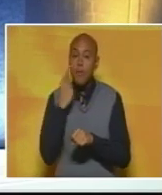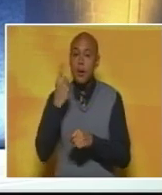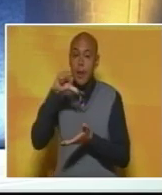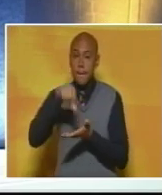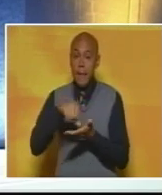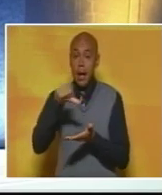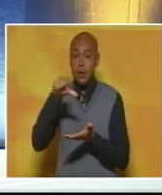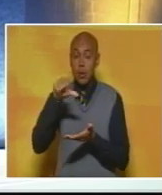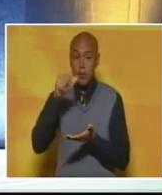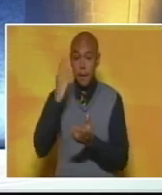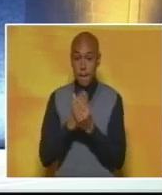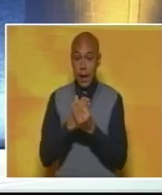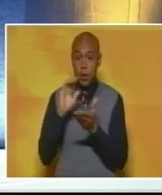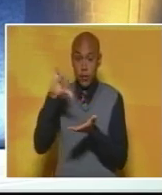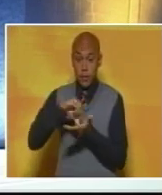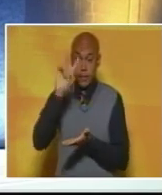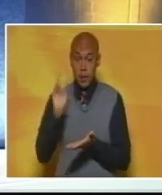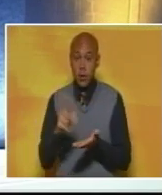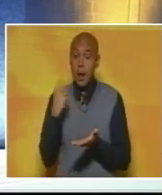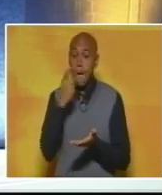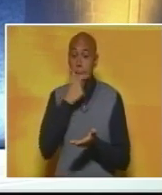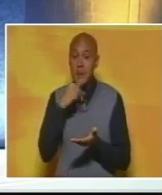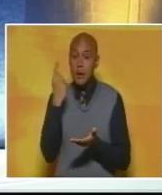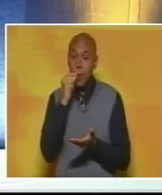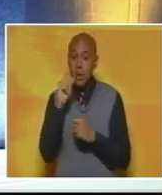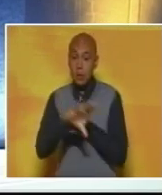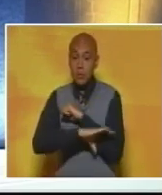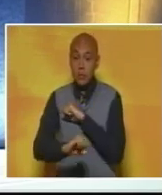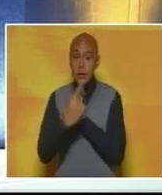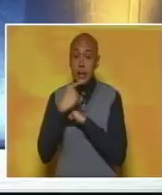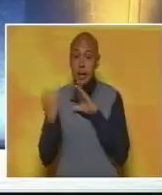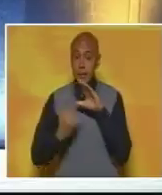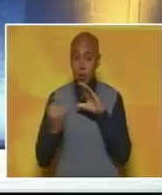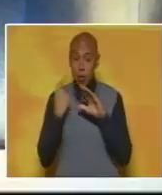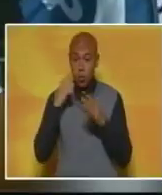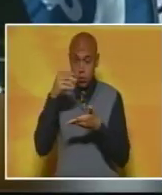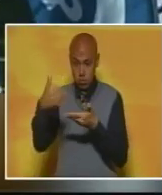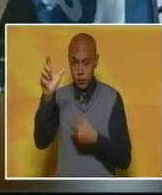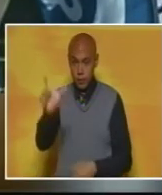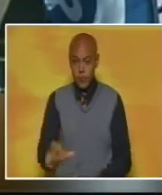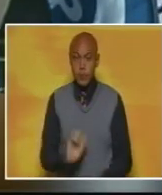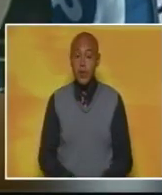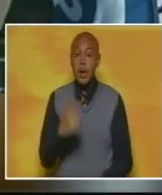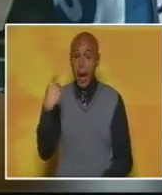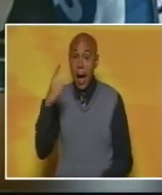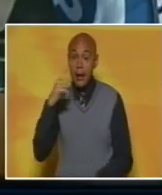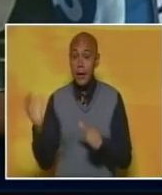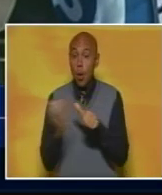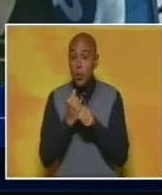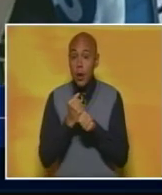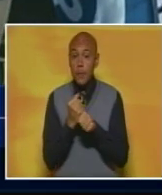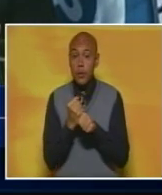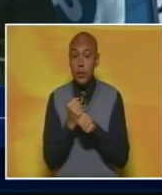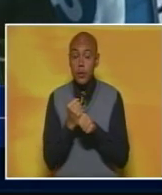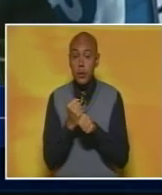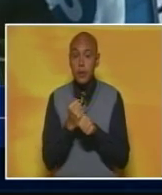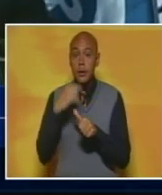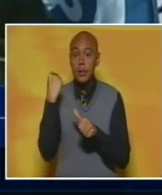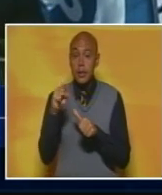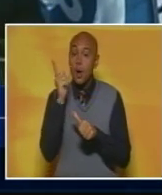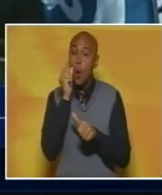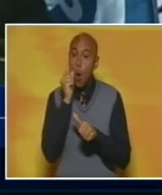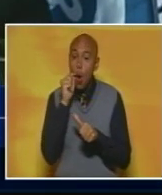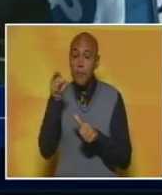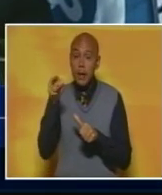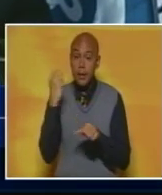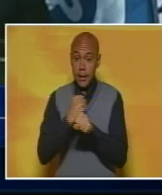Venezuela por estar presuntamente incursos en el desfalco del Instituto Emisor. Fue descubierta cuando un funcionario del